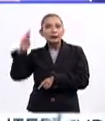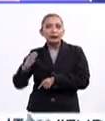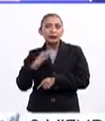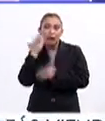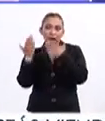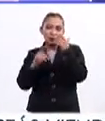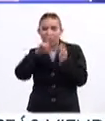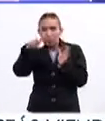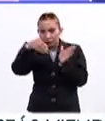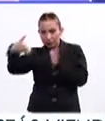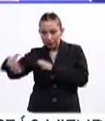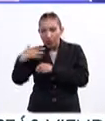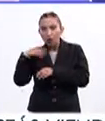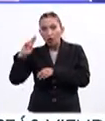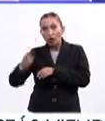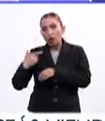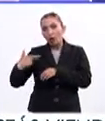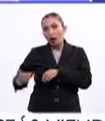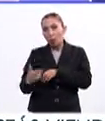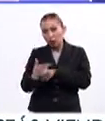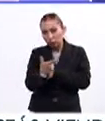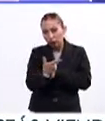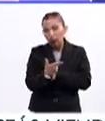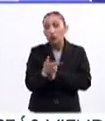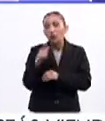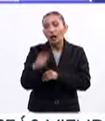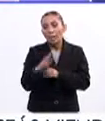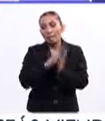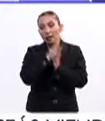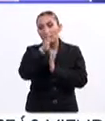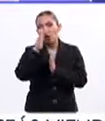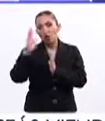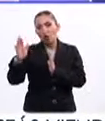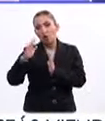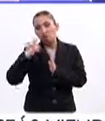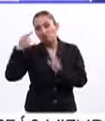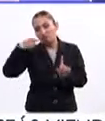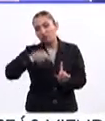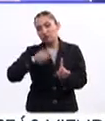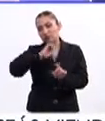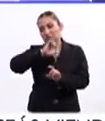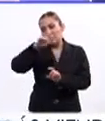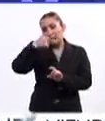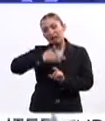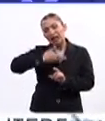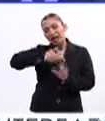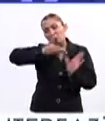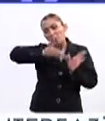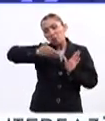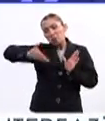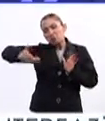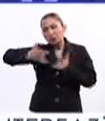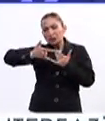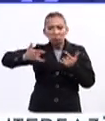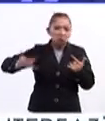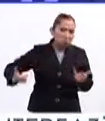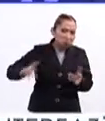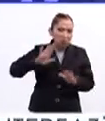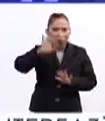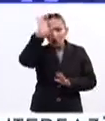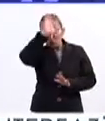años después en la Universidad de Guanajuato en biblioteconomía. Entonces ella tiene como un